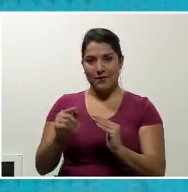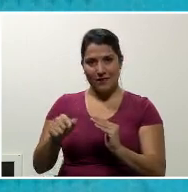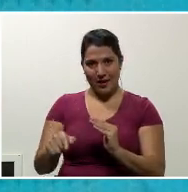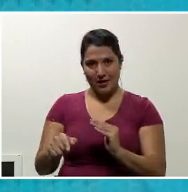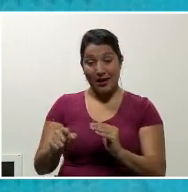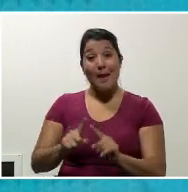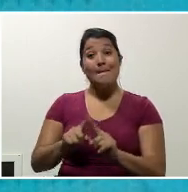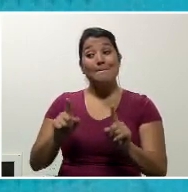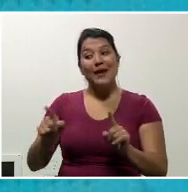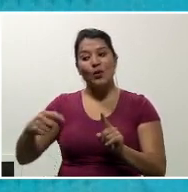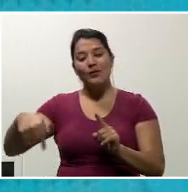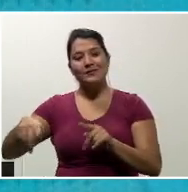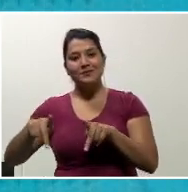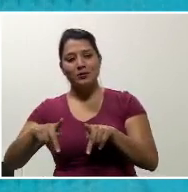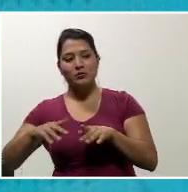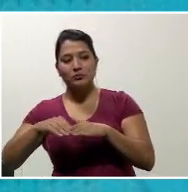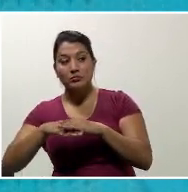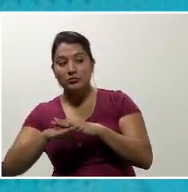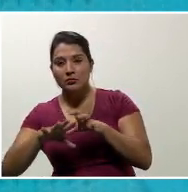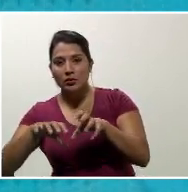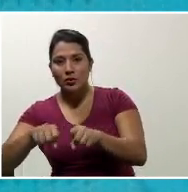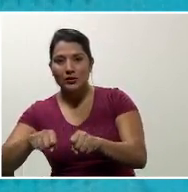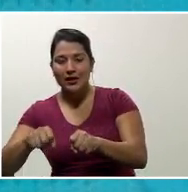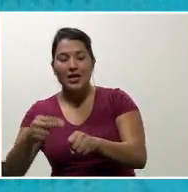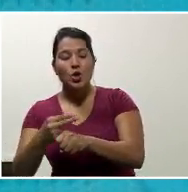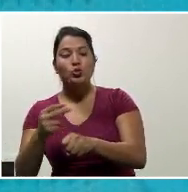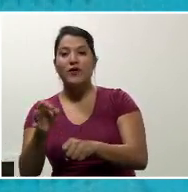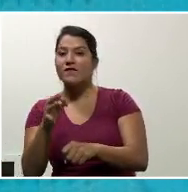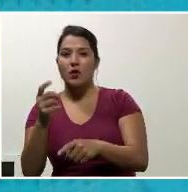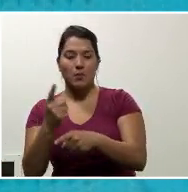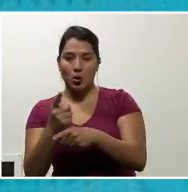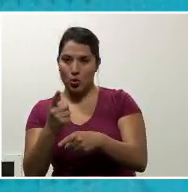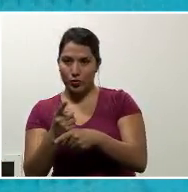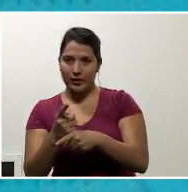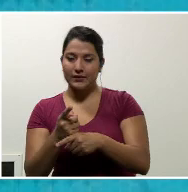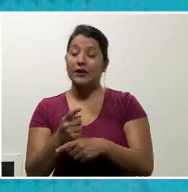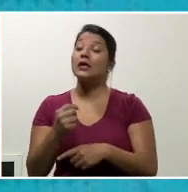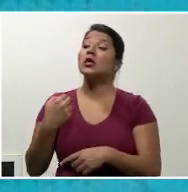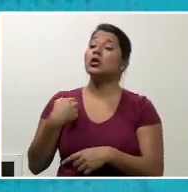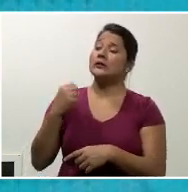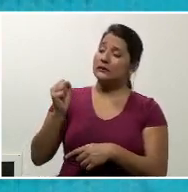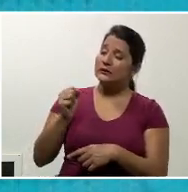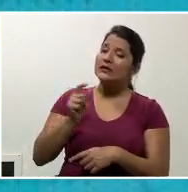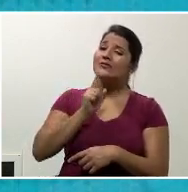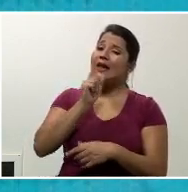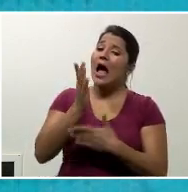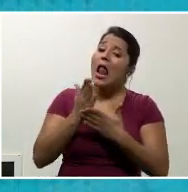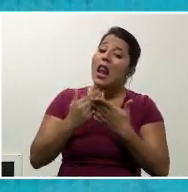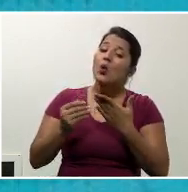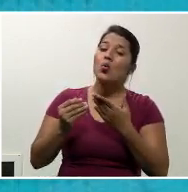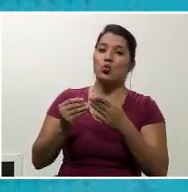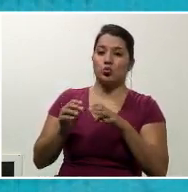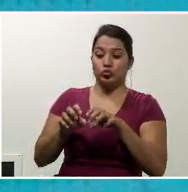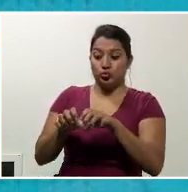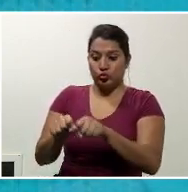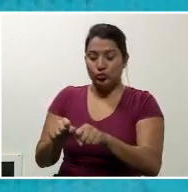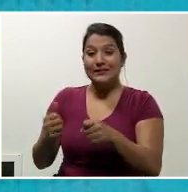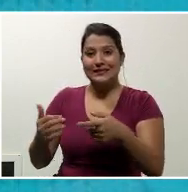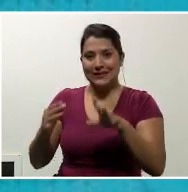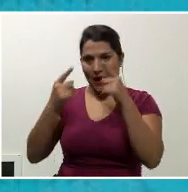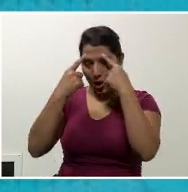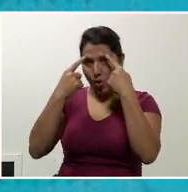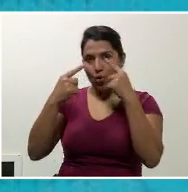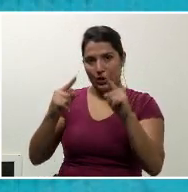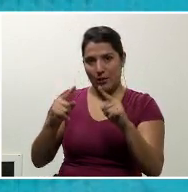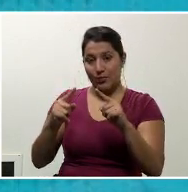hablar claramente. O sea, es cierto que hay algunas recuperaciones de tierras que se vienen dando en algunos territorios del sur, que sí